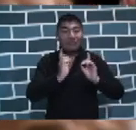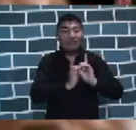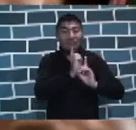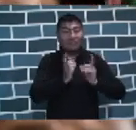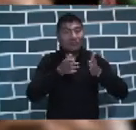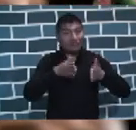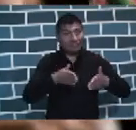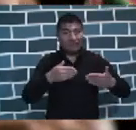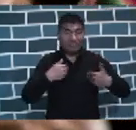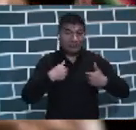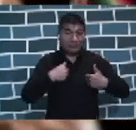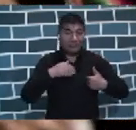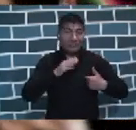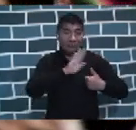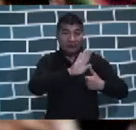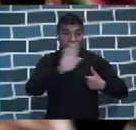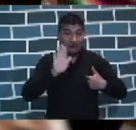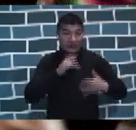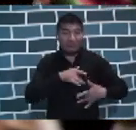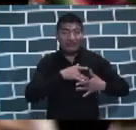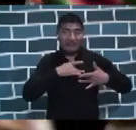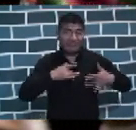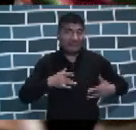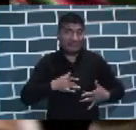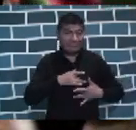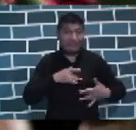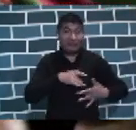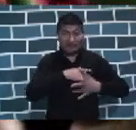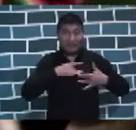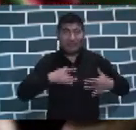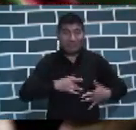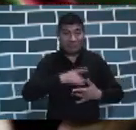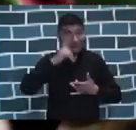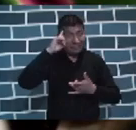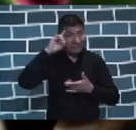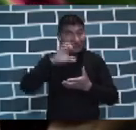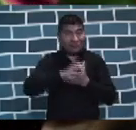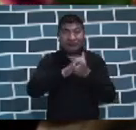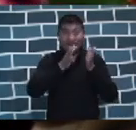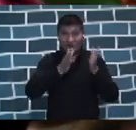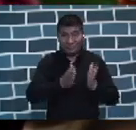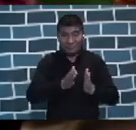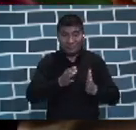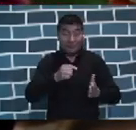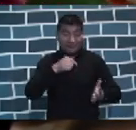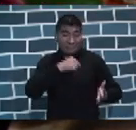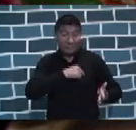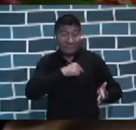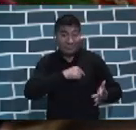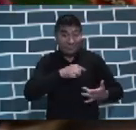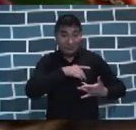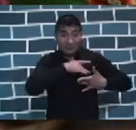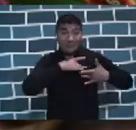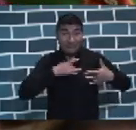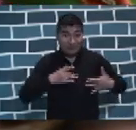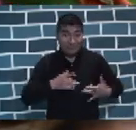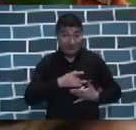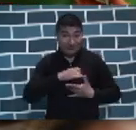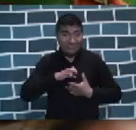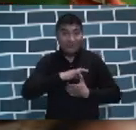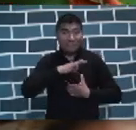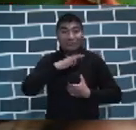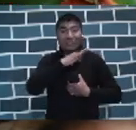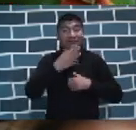tiene su corazón el corazón del creyente allí en el corazón el espíritu